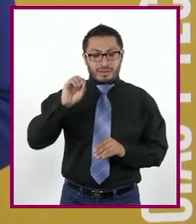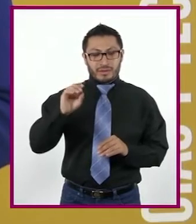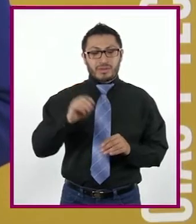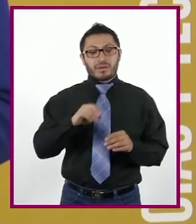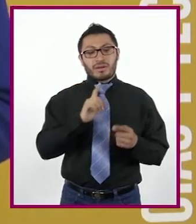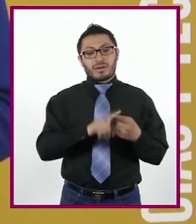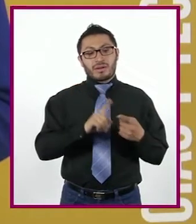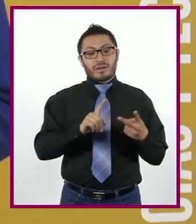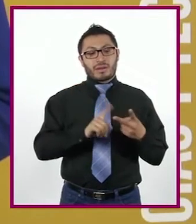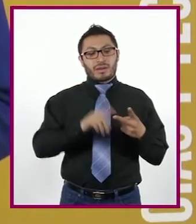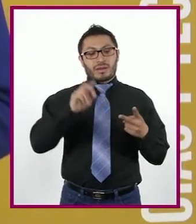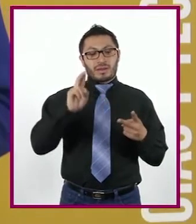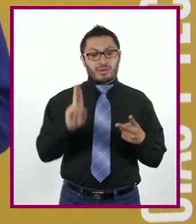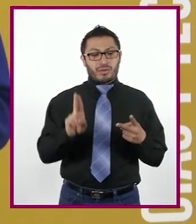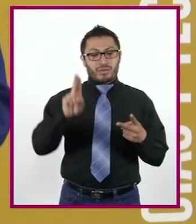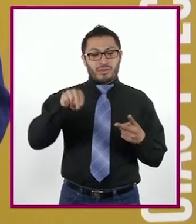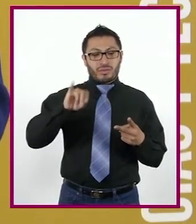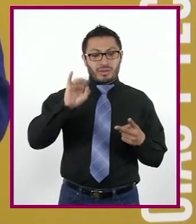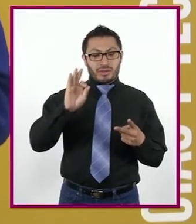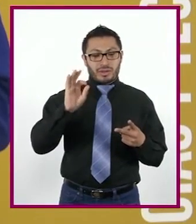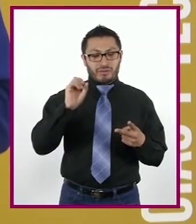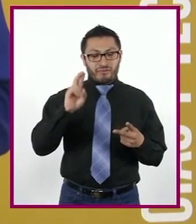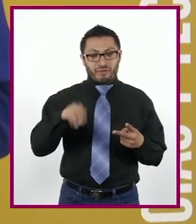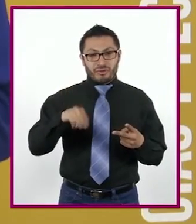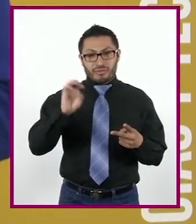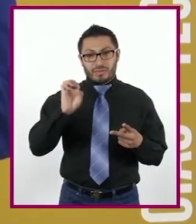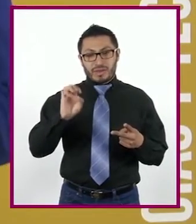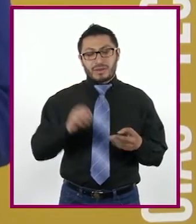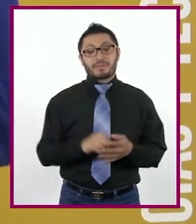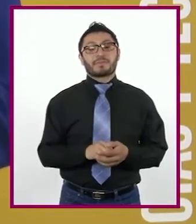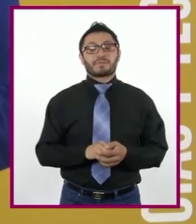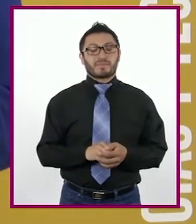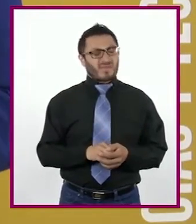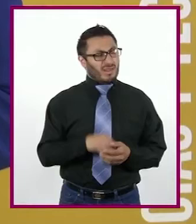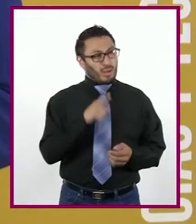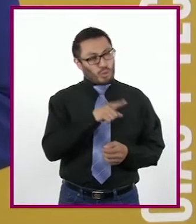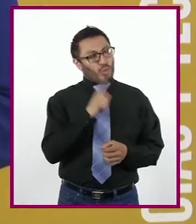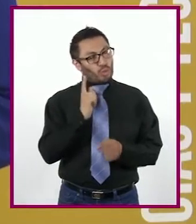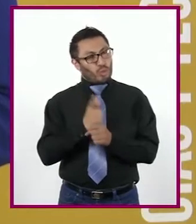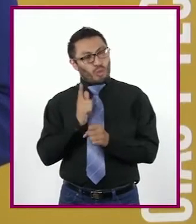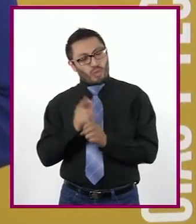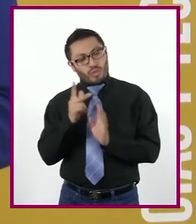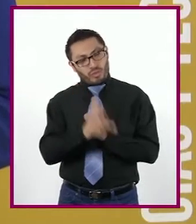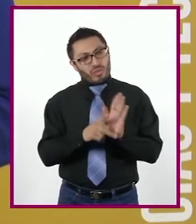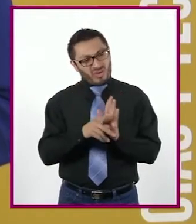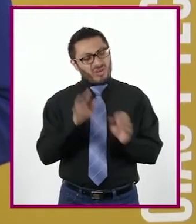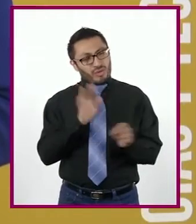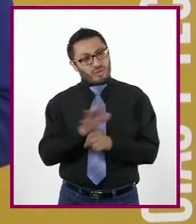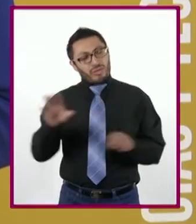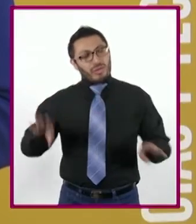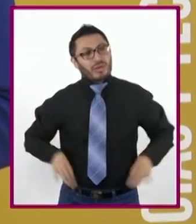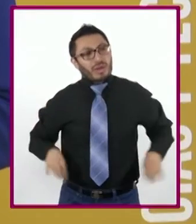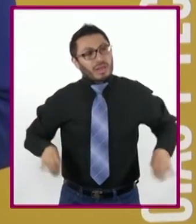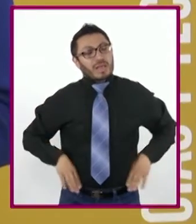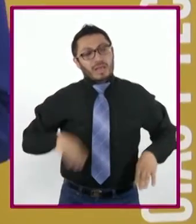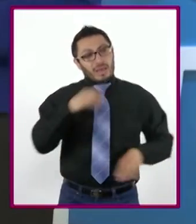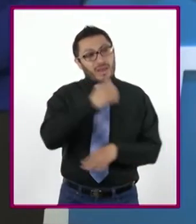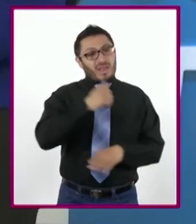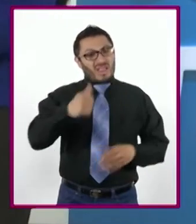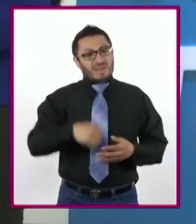movimiento uniformemente acelerado. Enrique, ¿lograste identificar en el video las características de cada